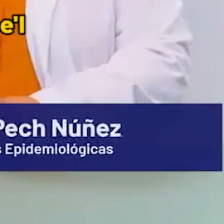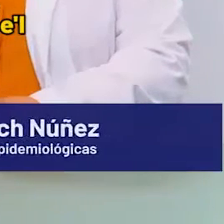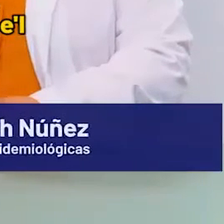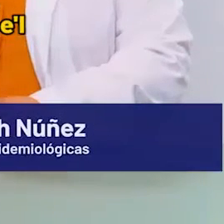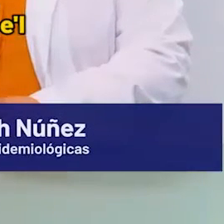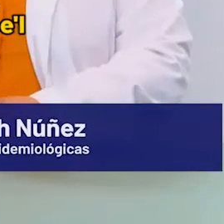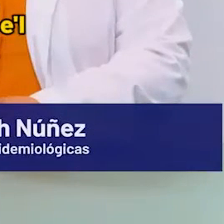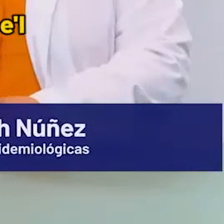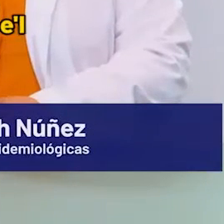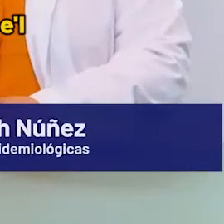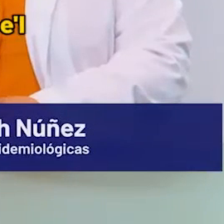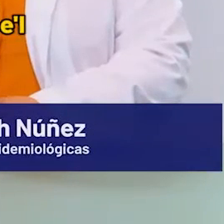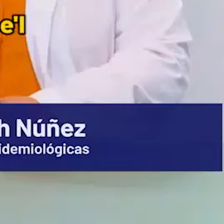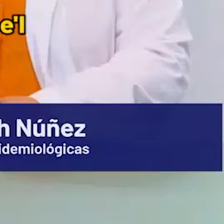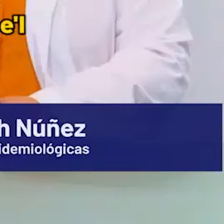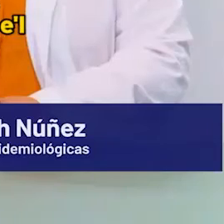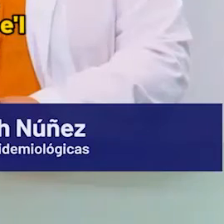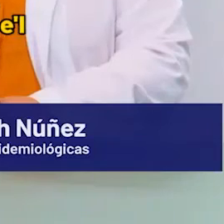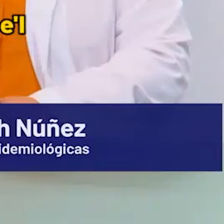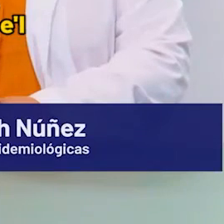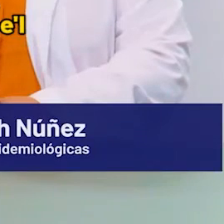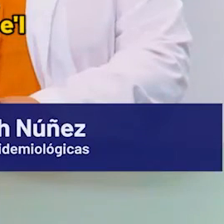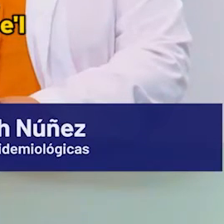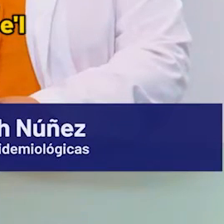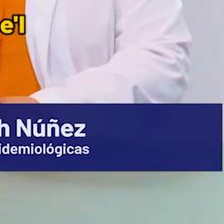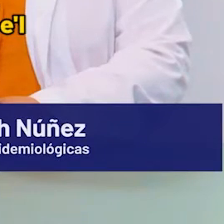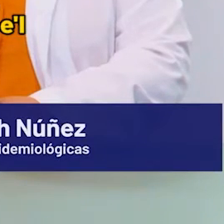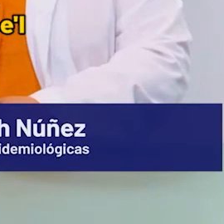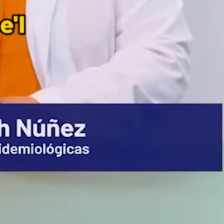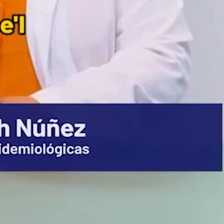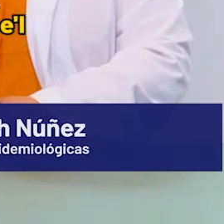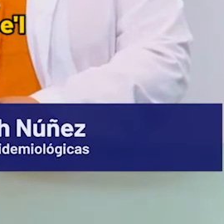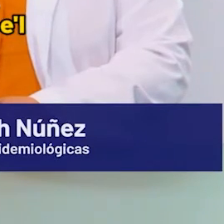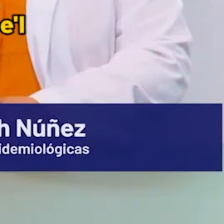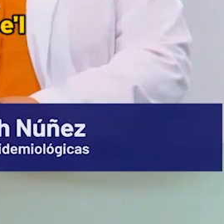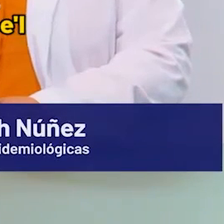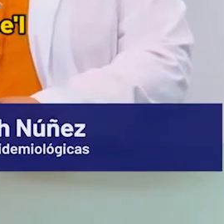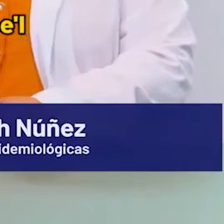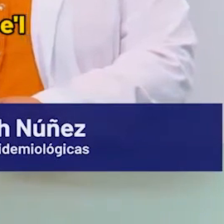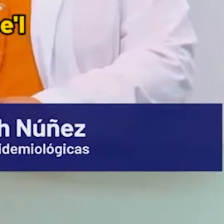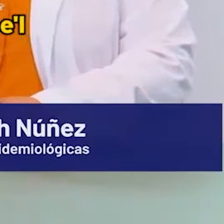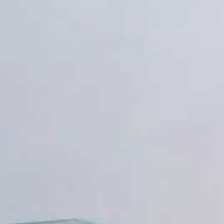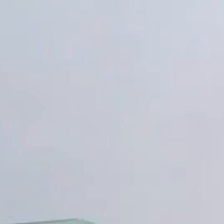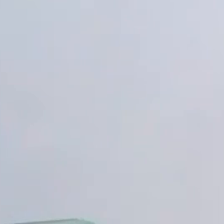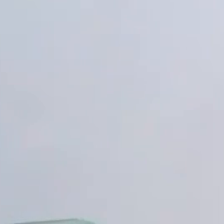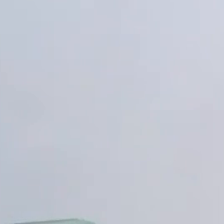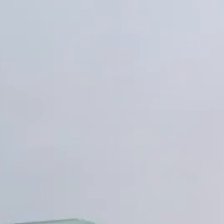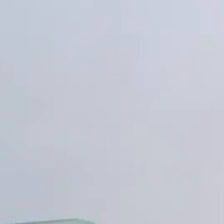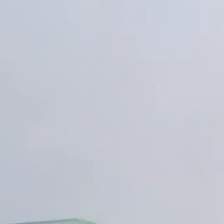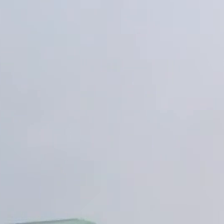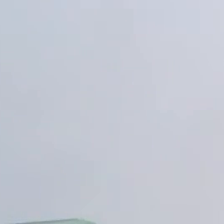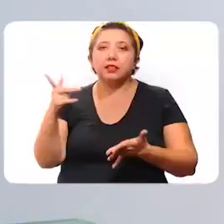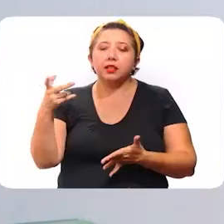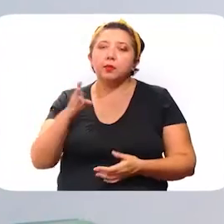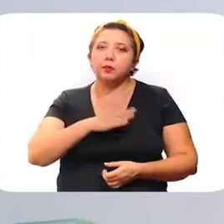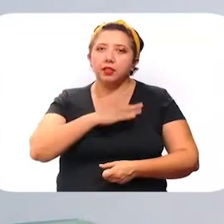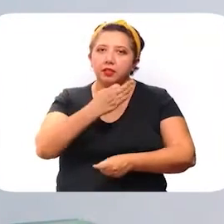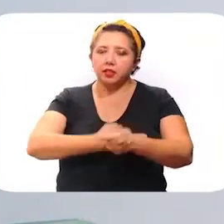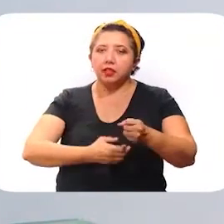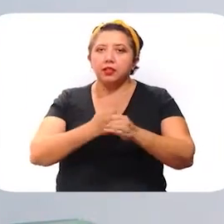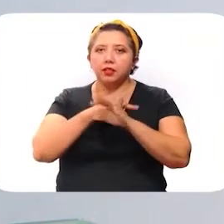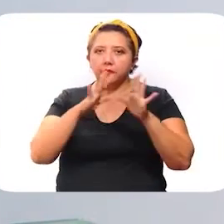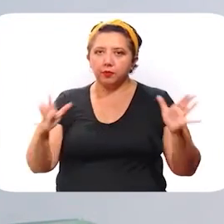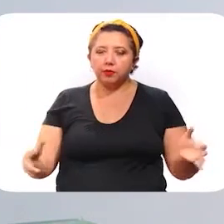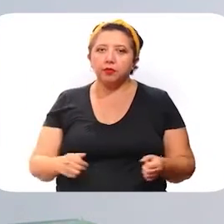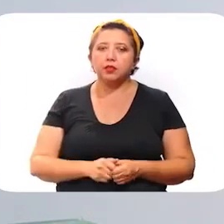Buenas tardes. A continuación daremos el parte diario relacionado con el COVID-19 en el estado de Yucatán. Doctora Anaí, por favor. Gracias, doctor. Buenas tardes. Este